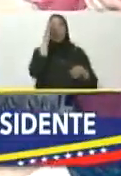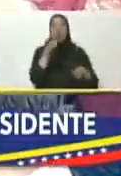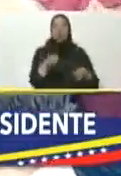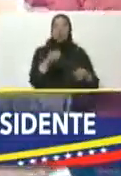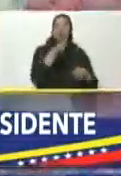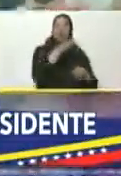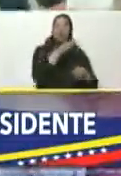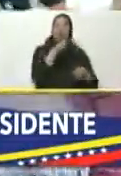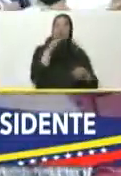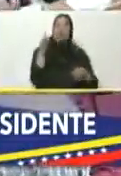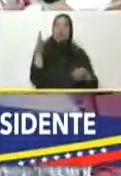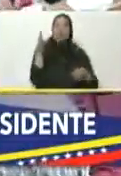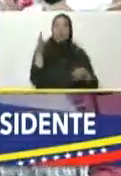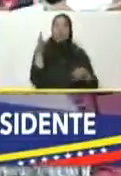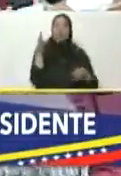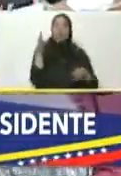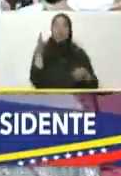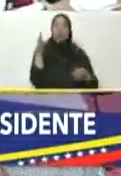Maritza Guzmán,